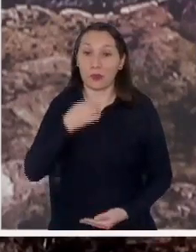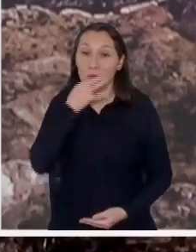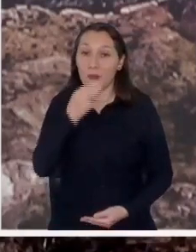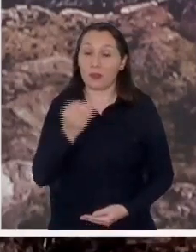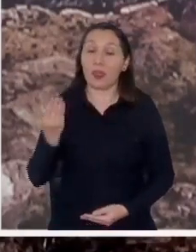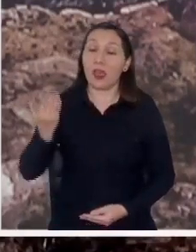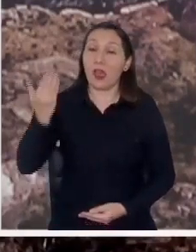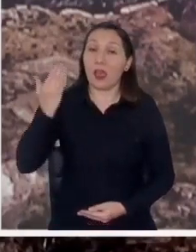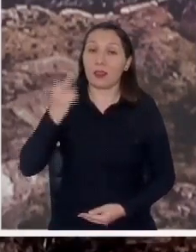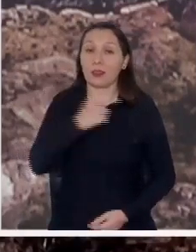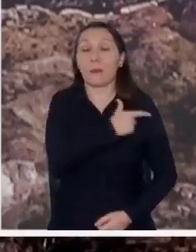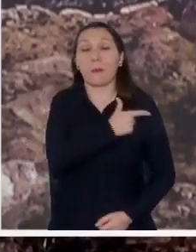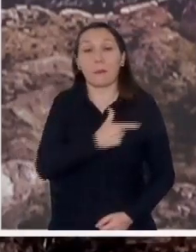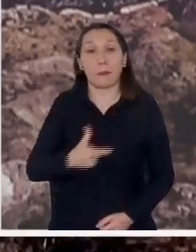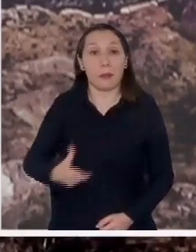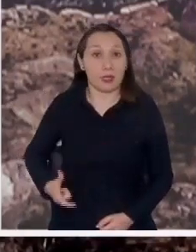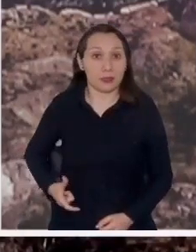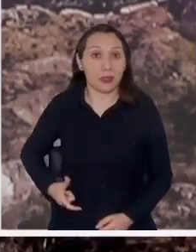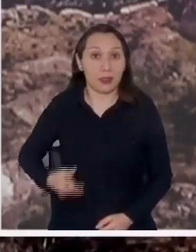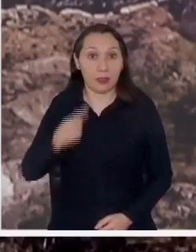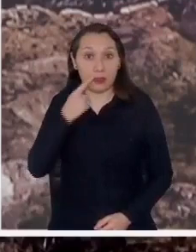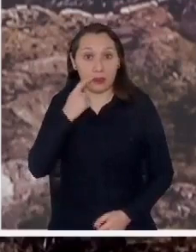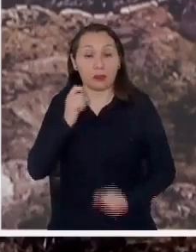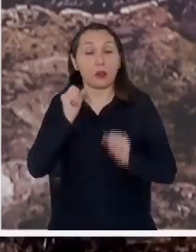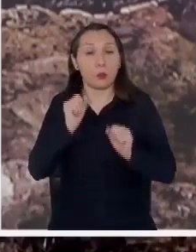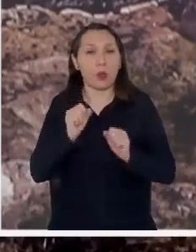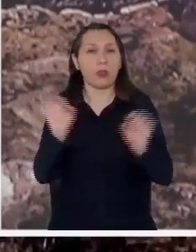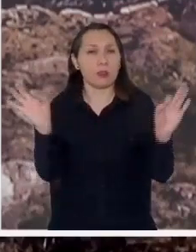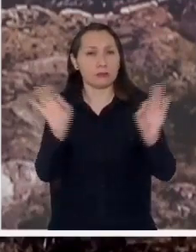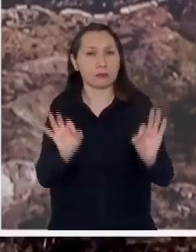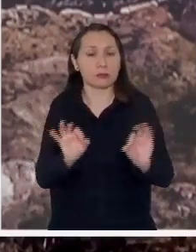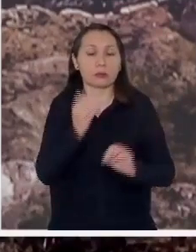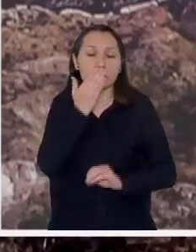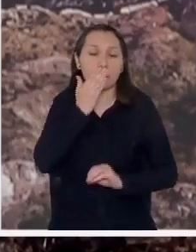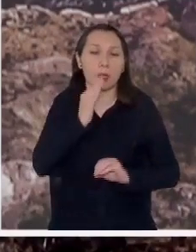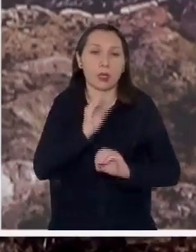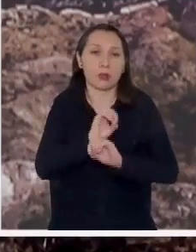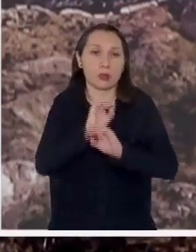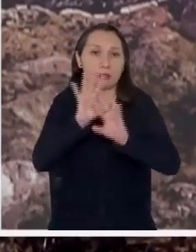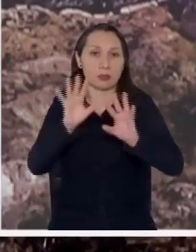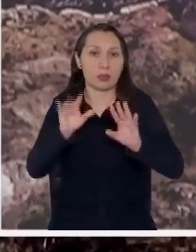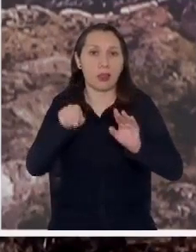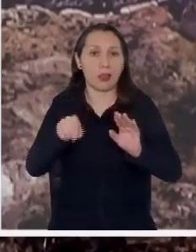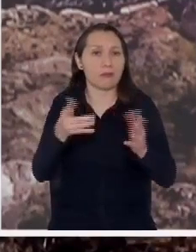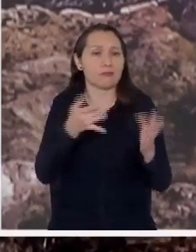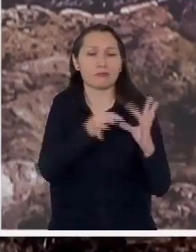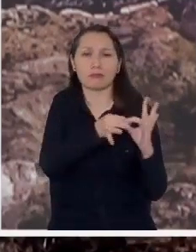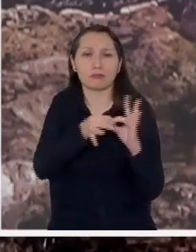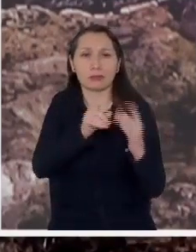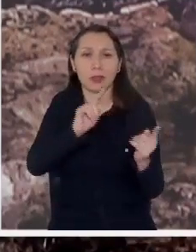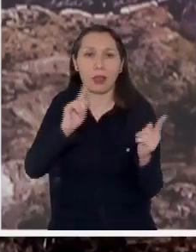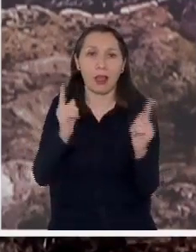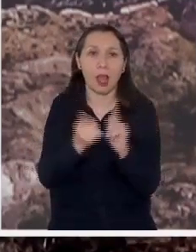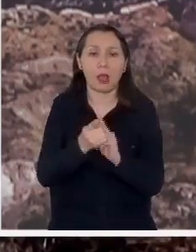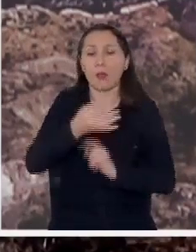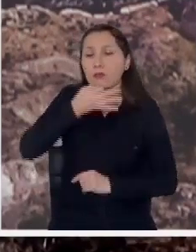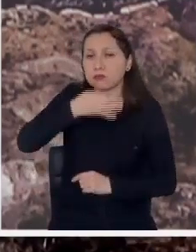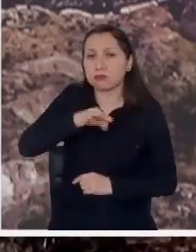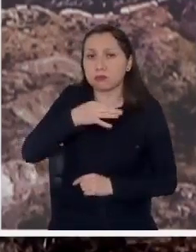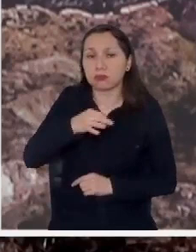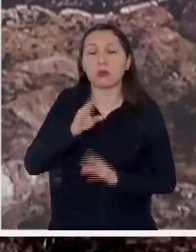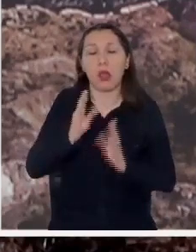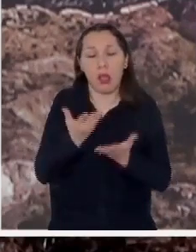le decía anteriormente el presidente es el que va a poder caracterizarles mucho mejor este cambio en sus palabras